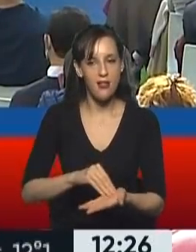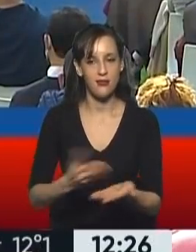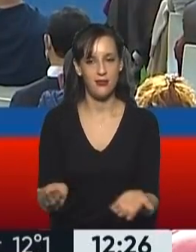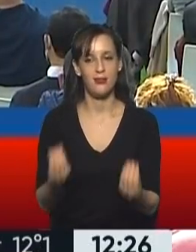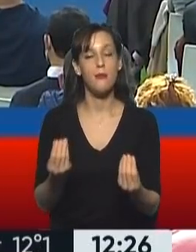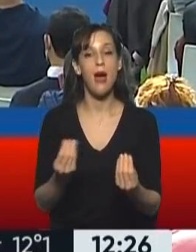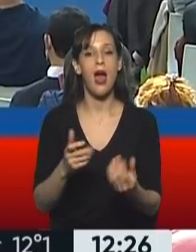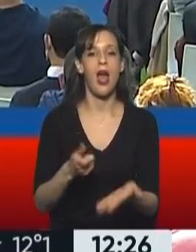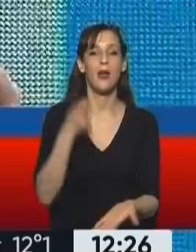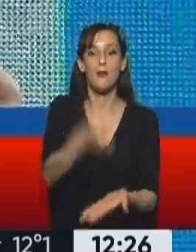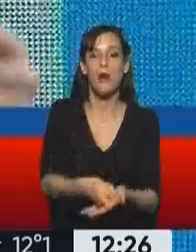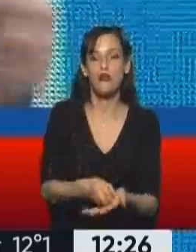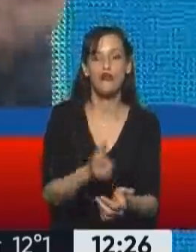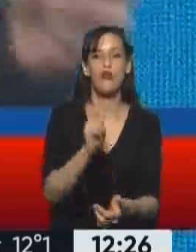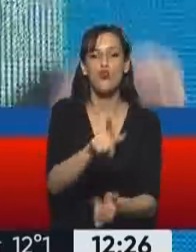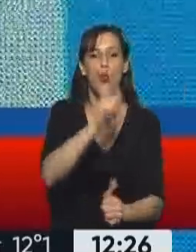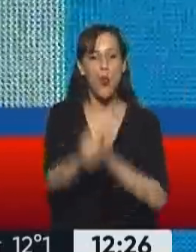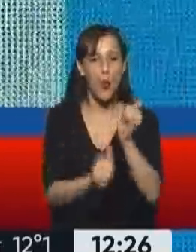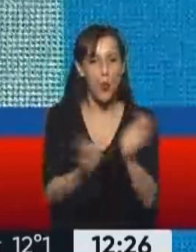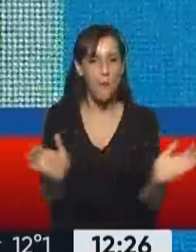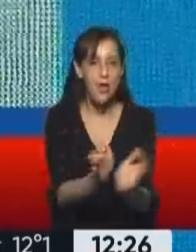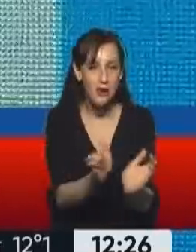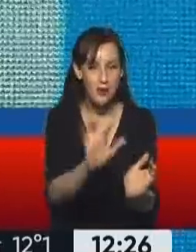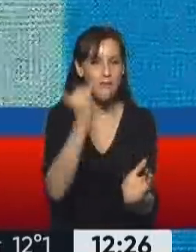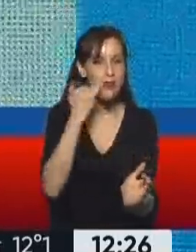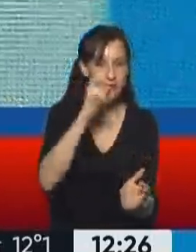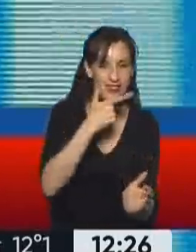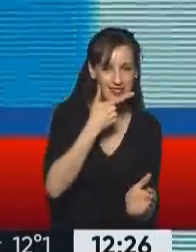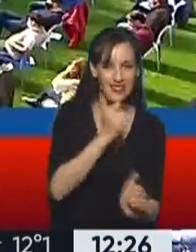pymes, para invertir en la compra de elementos sanitarios.